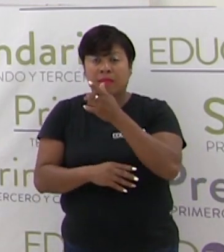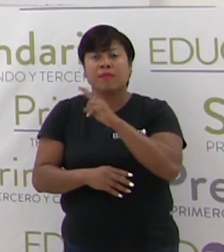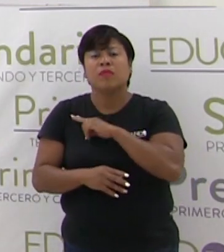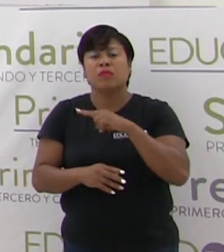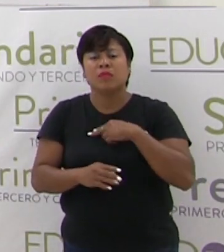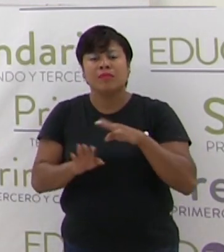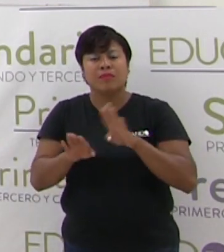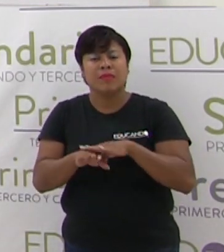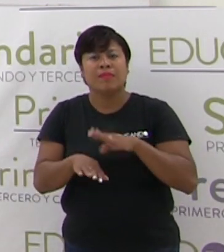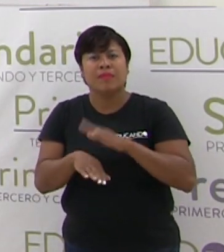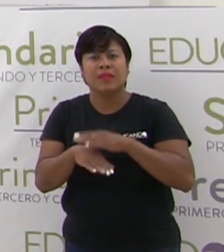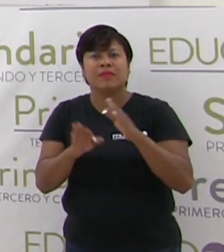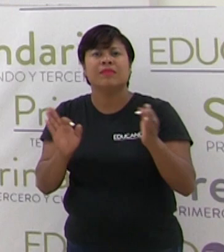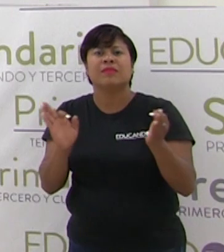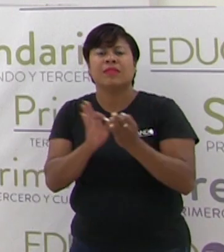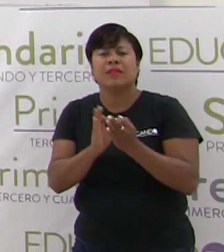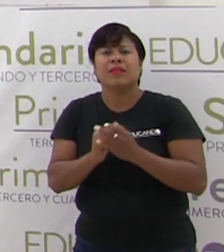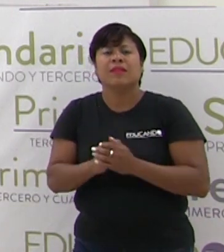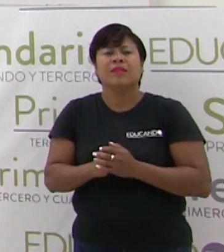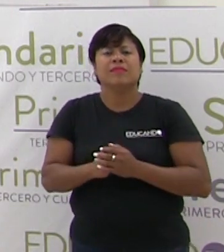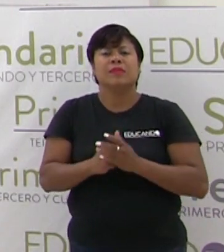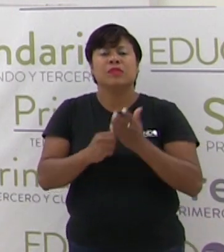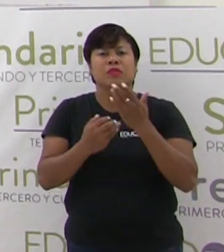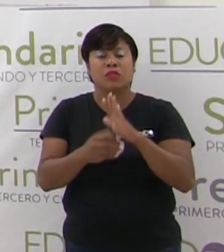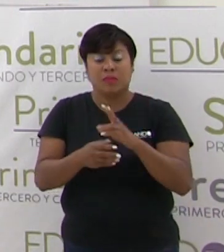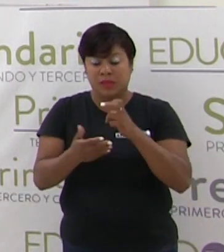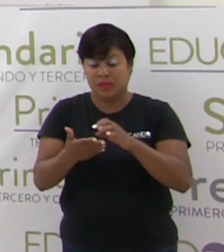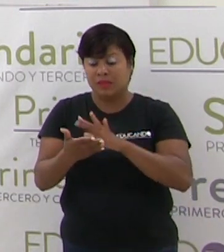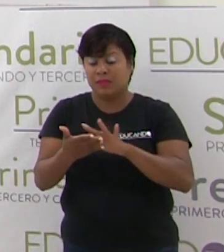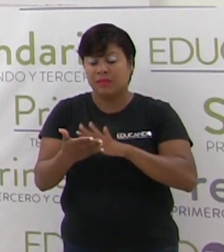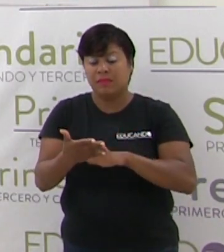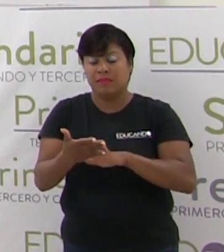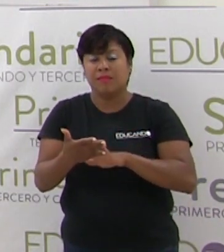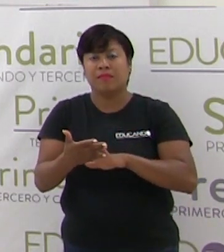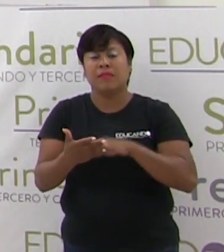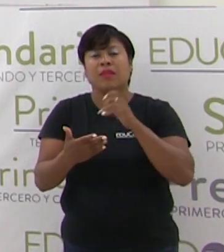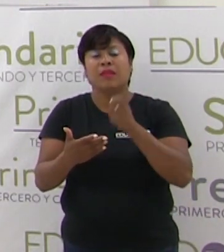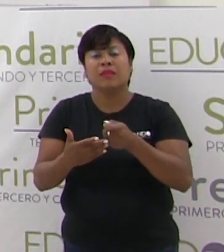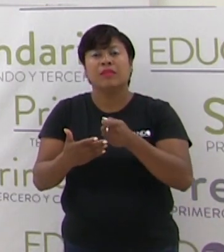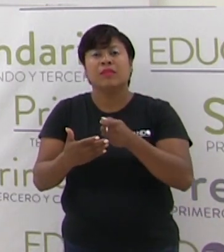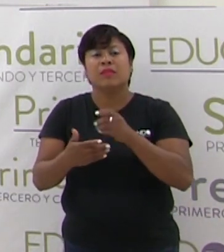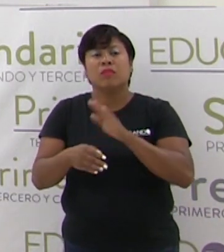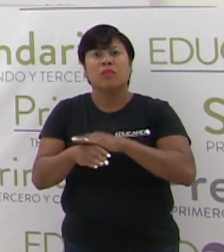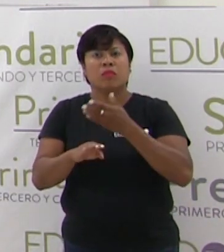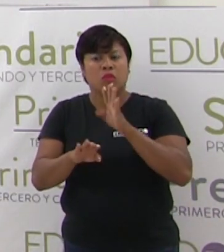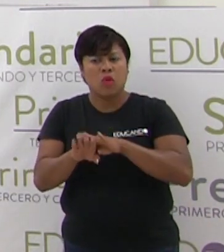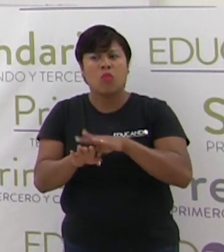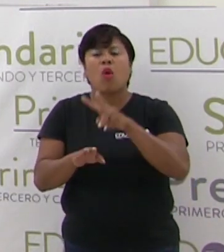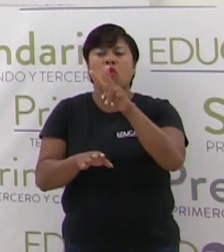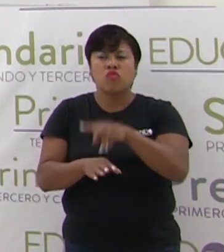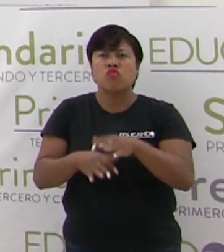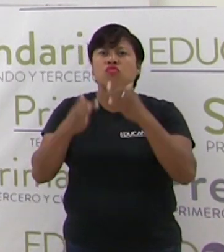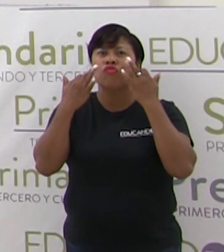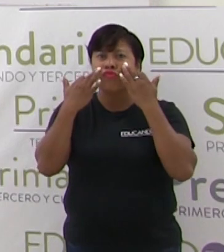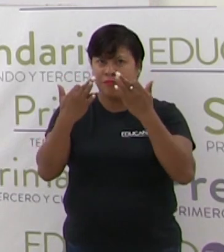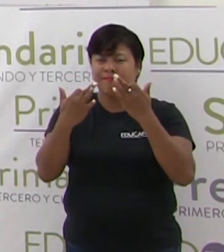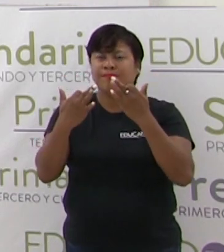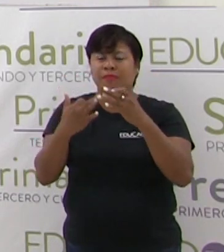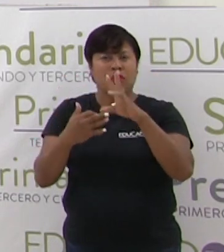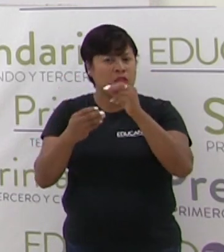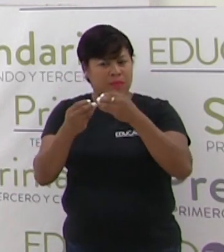nos acercaba a que la crónica era muy realista. Entonces no